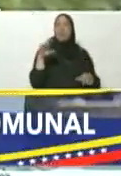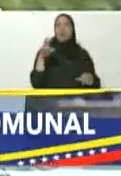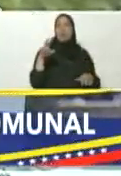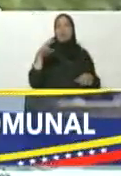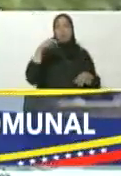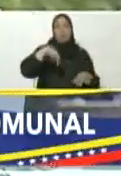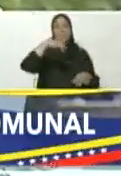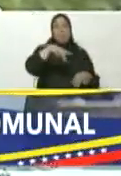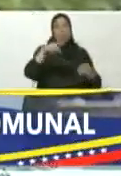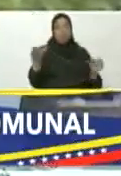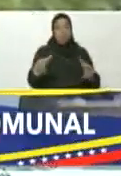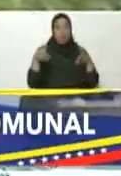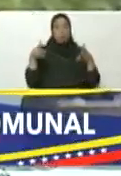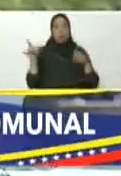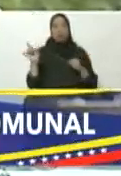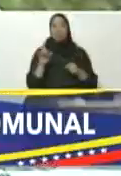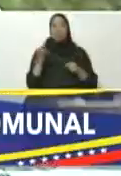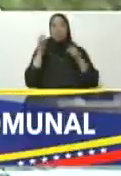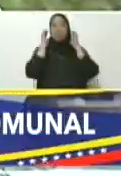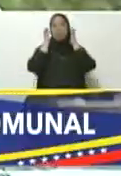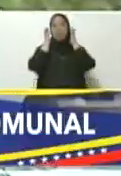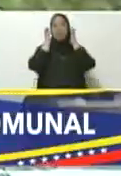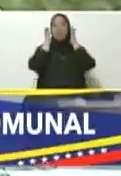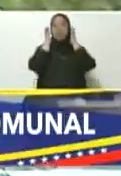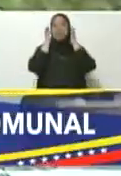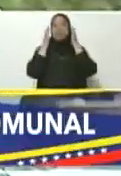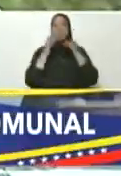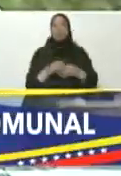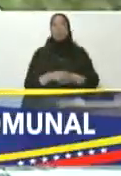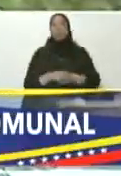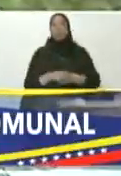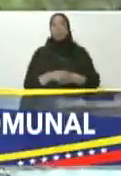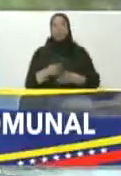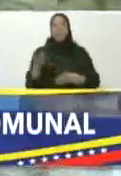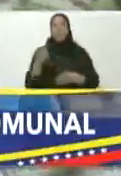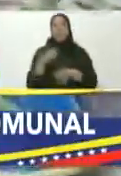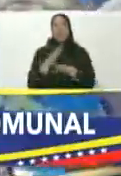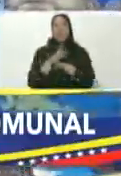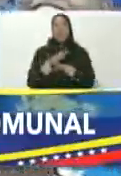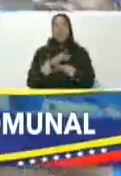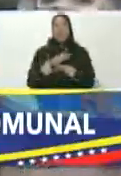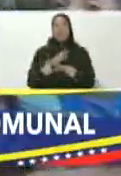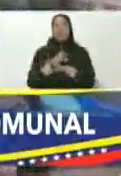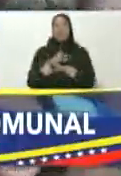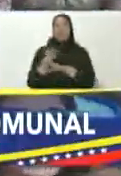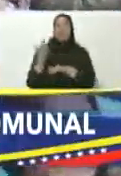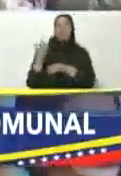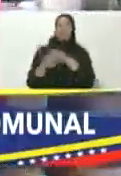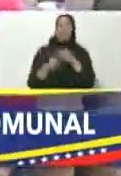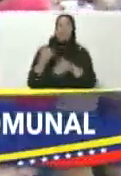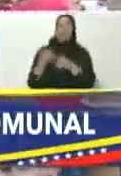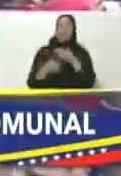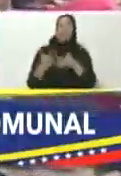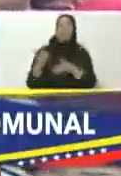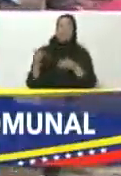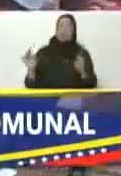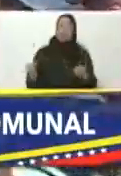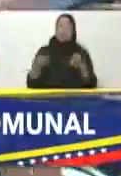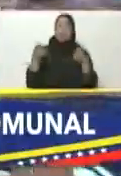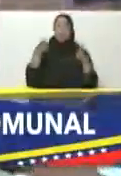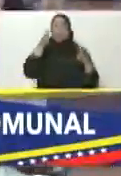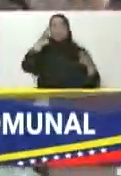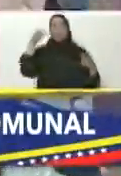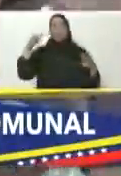vencedores. A paso de vencedores para ganar un juego de pelota, no. Es a paso de vencedores por